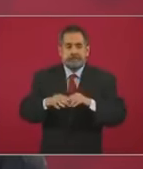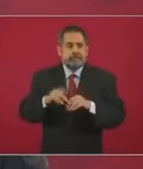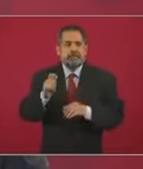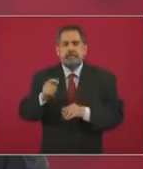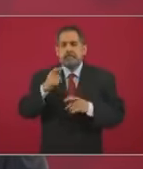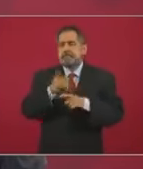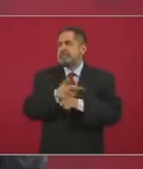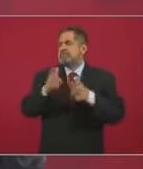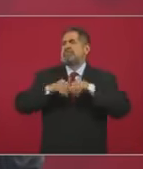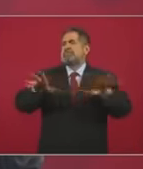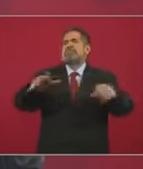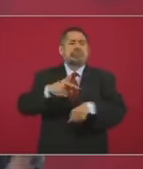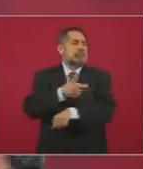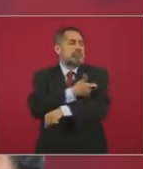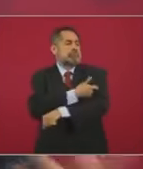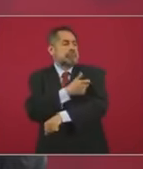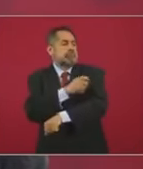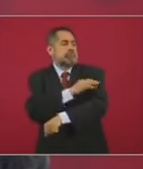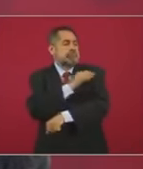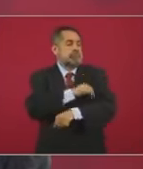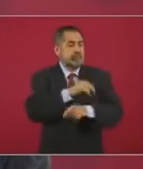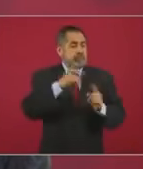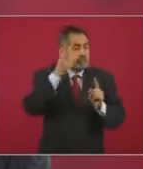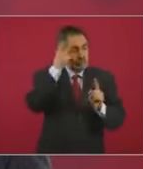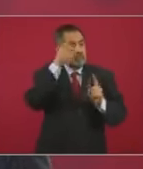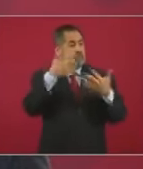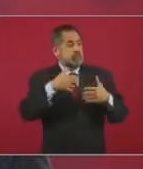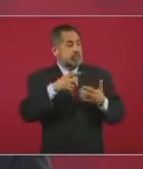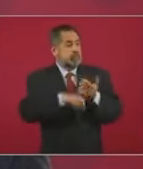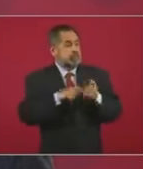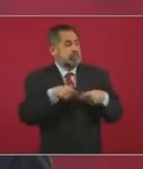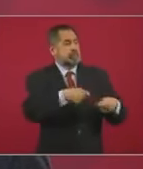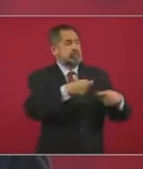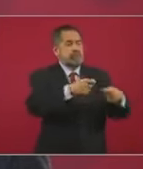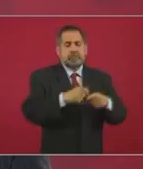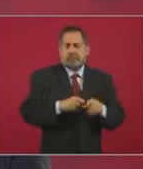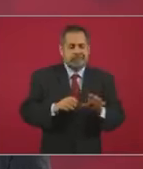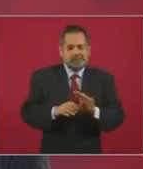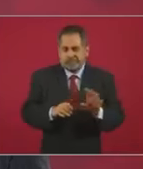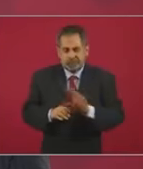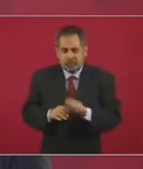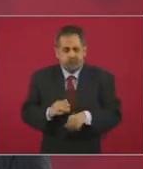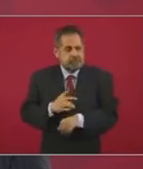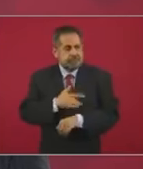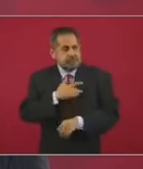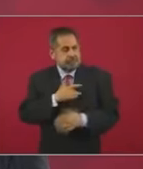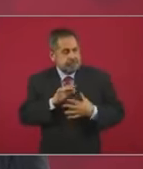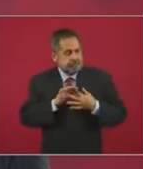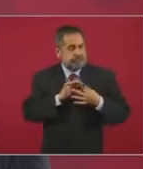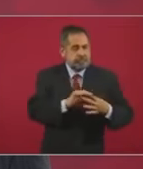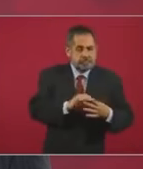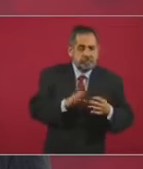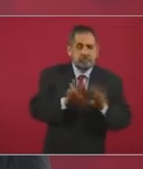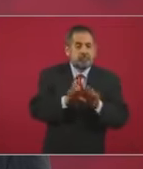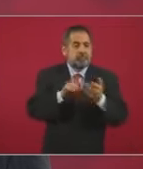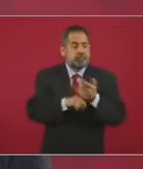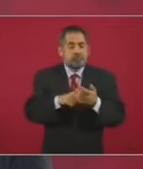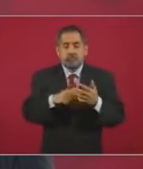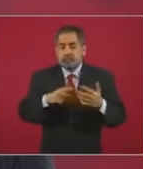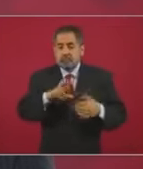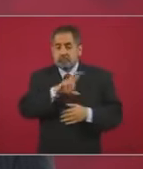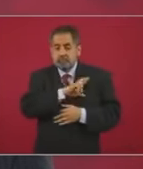vacunar prioritariamente a dueños de empresas. Al contrario, se trata de una acción solidaria donde el sector